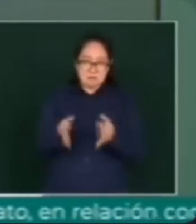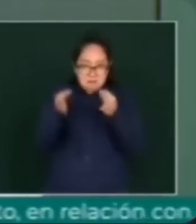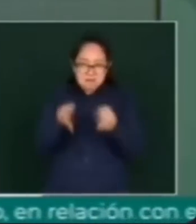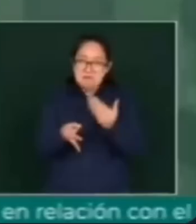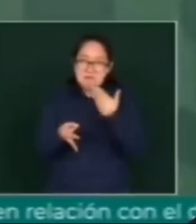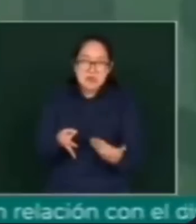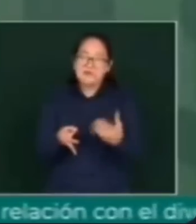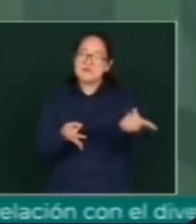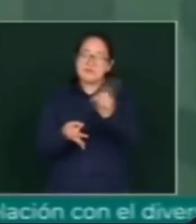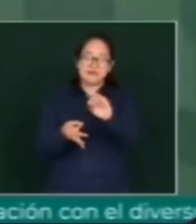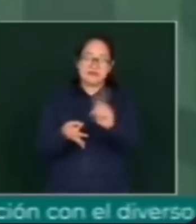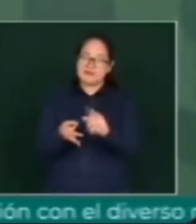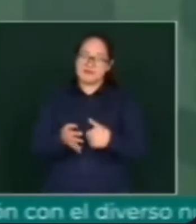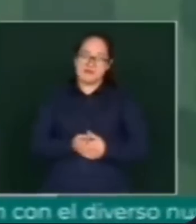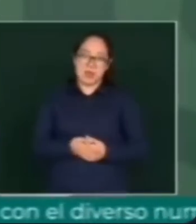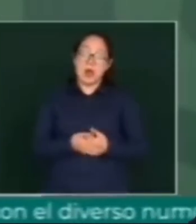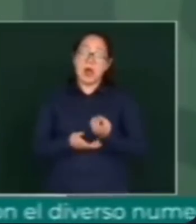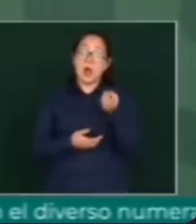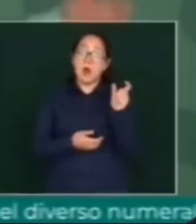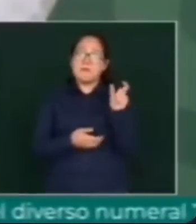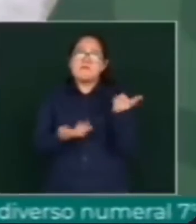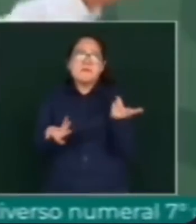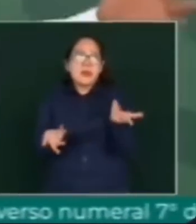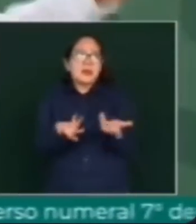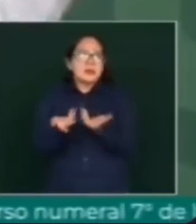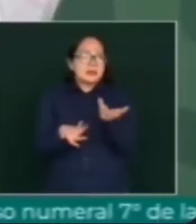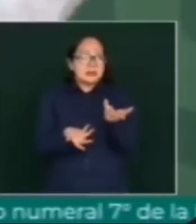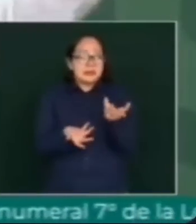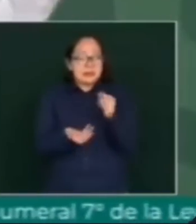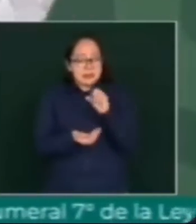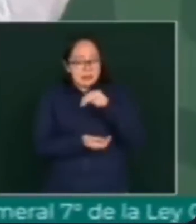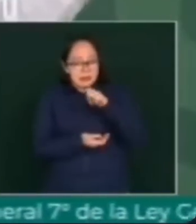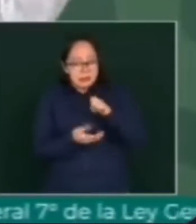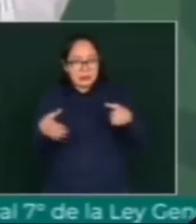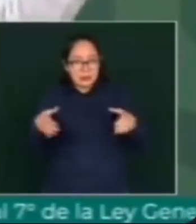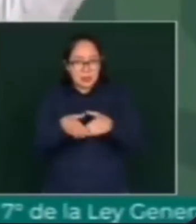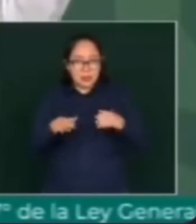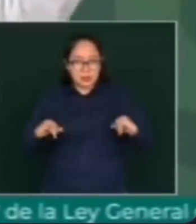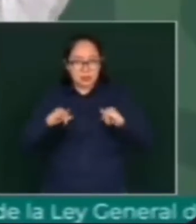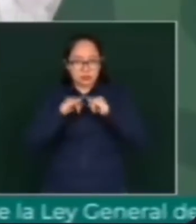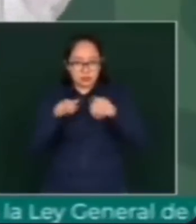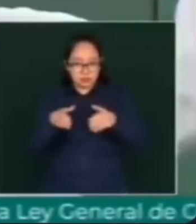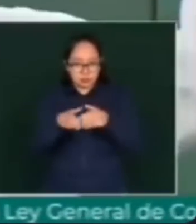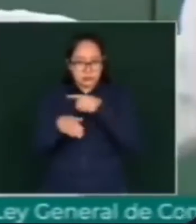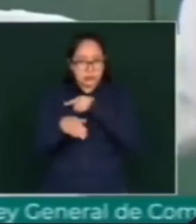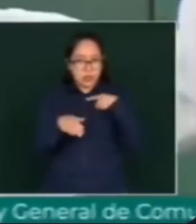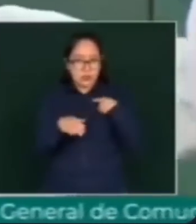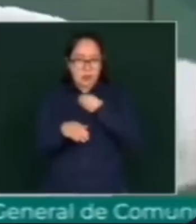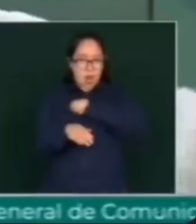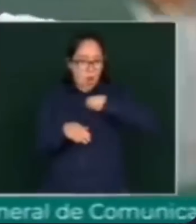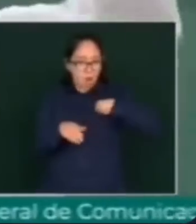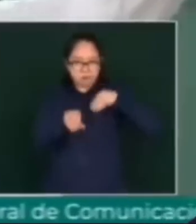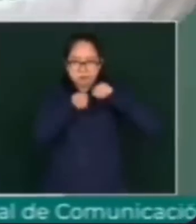México. Morena no logró juntar el 50 más 1 de los senadores, porque hay que